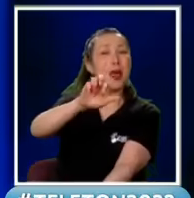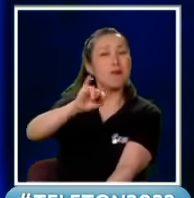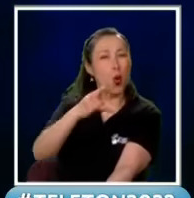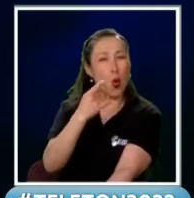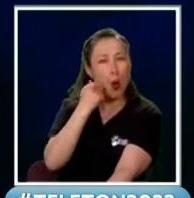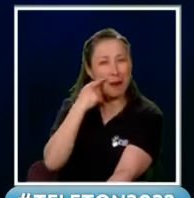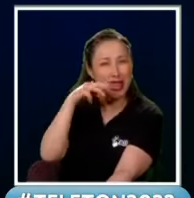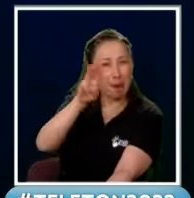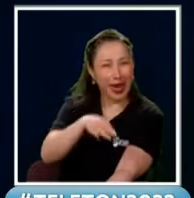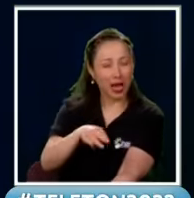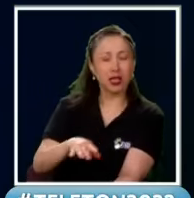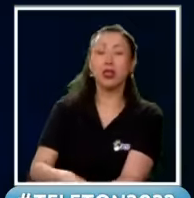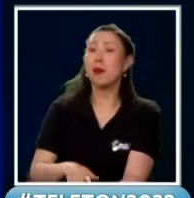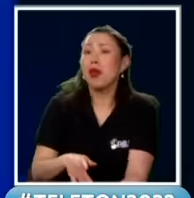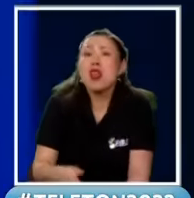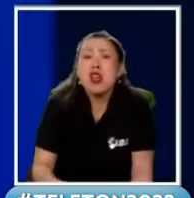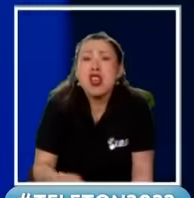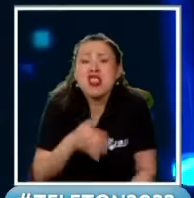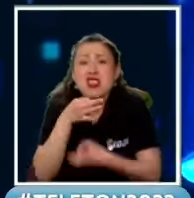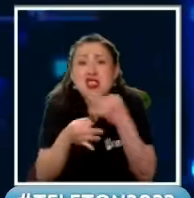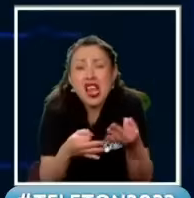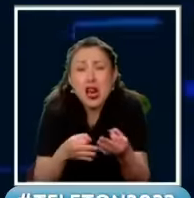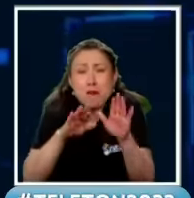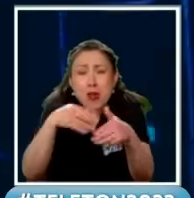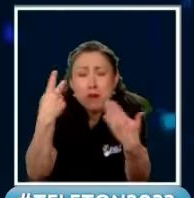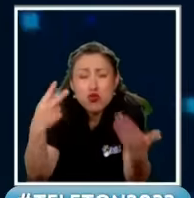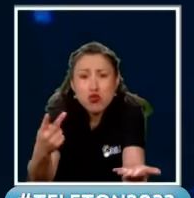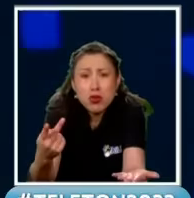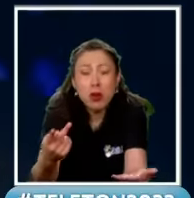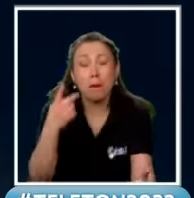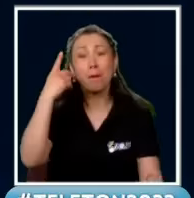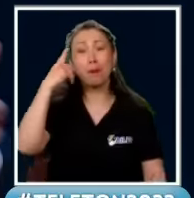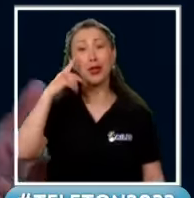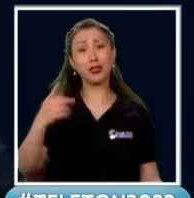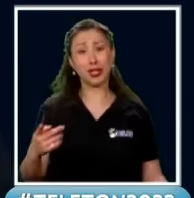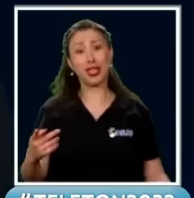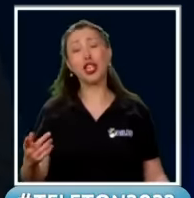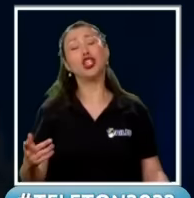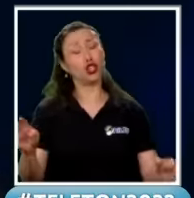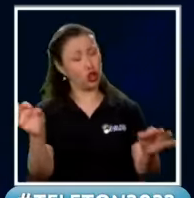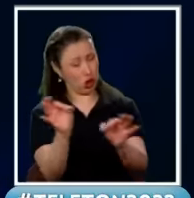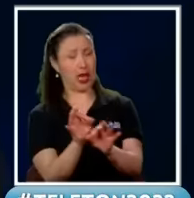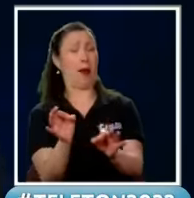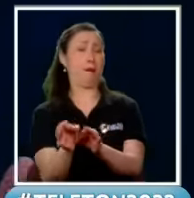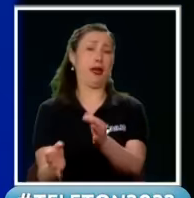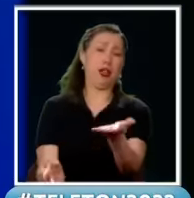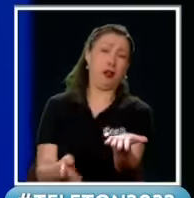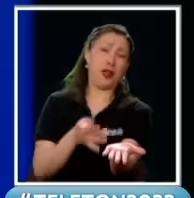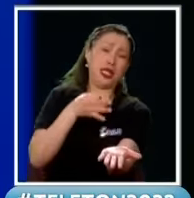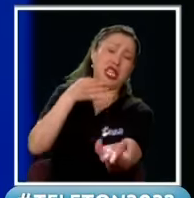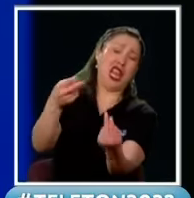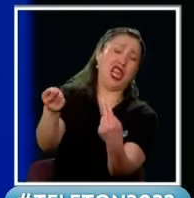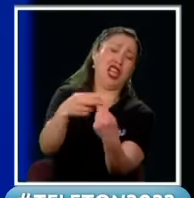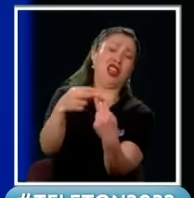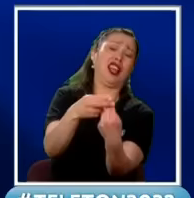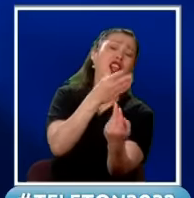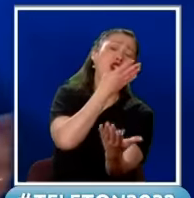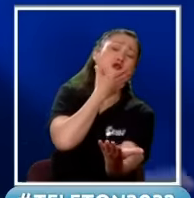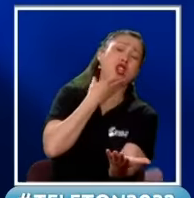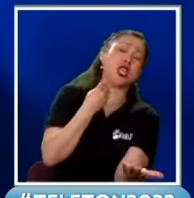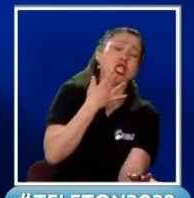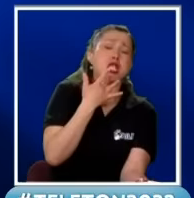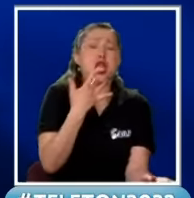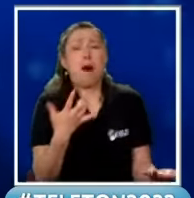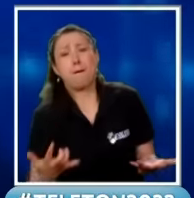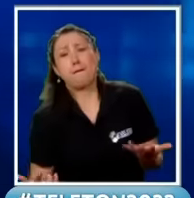lo sabe. Dile como tú. Pero Francisco, si quiere le puedo explicar y decir que la Teletón es bonita porque no